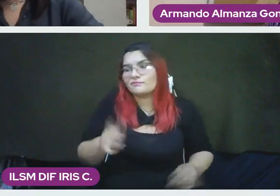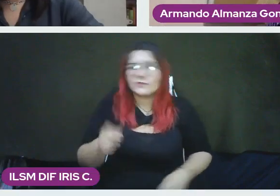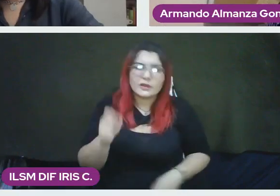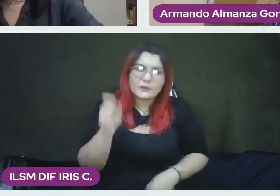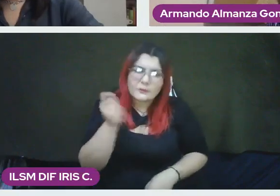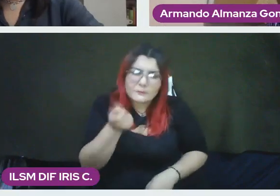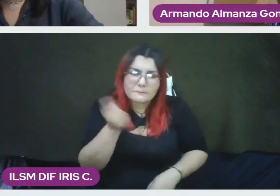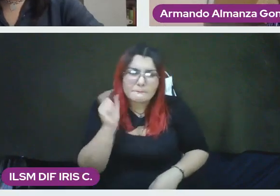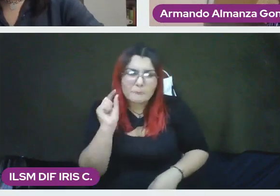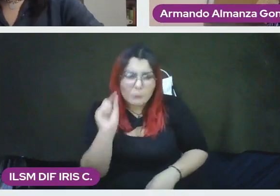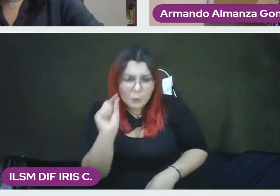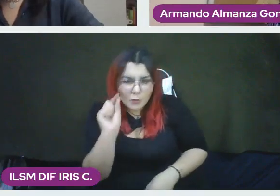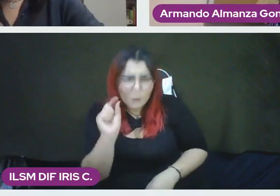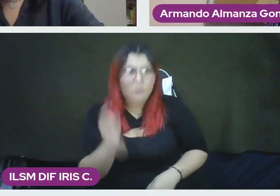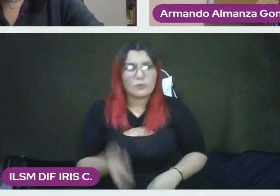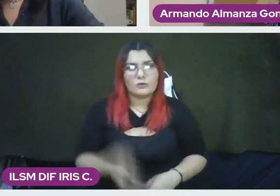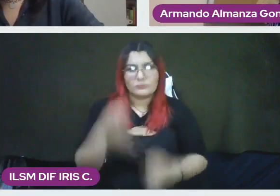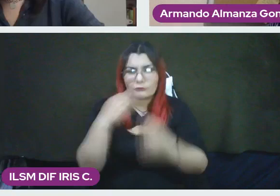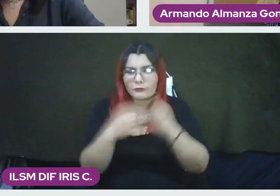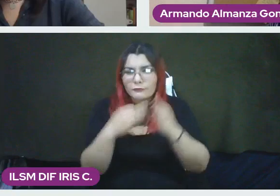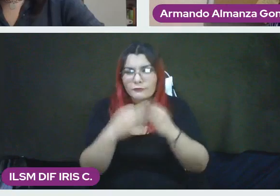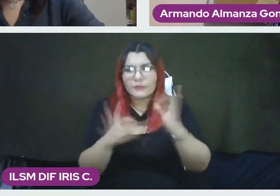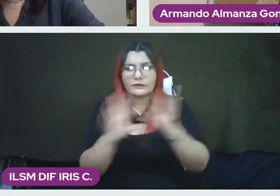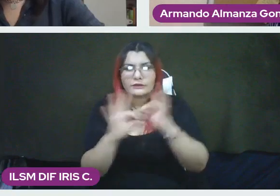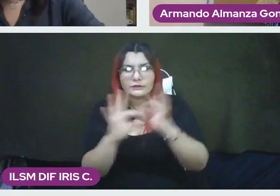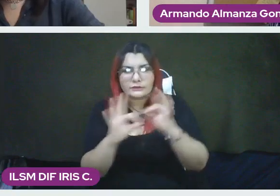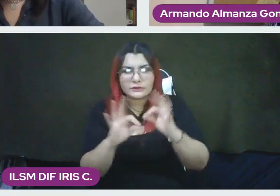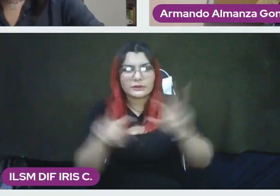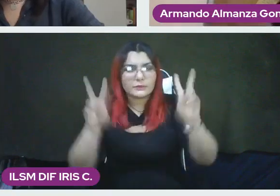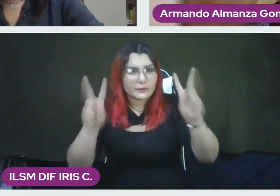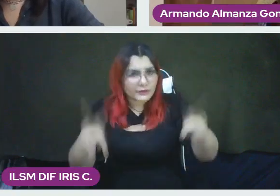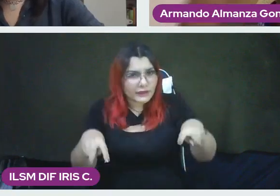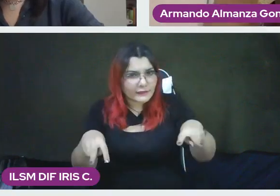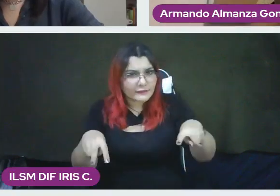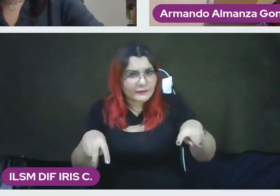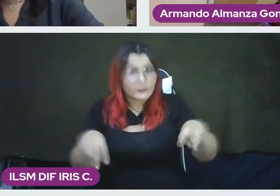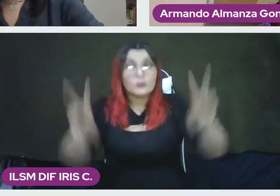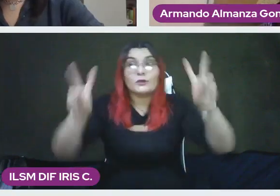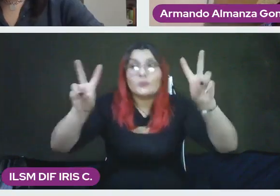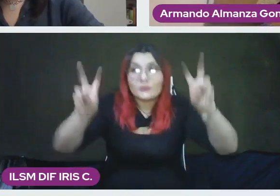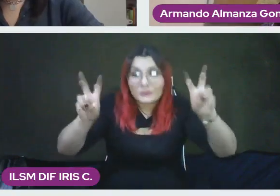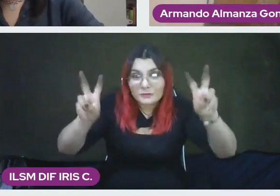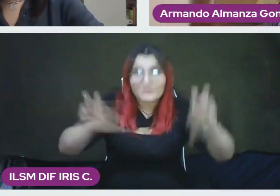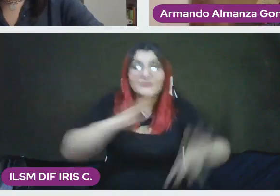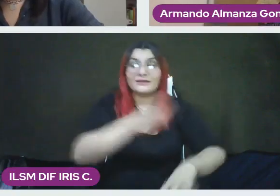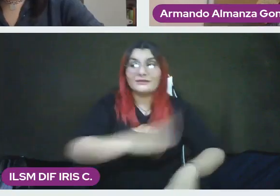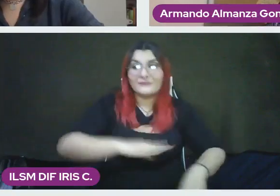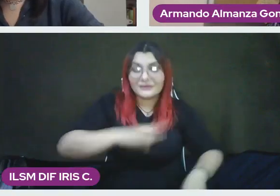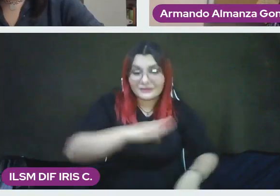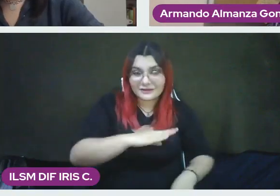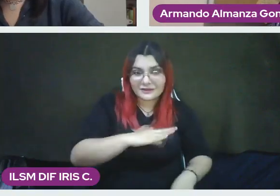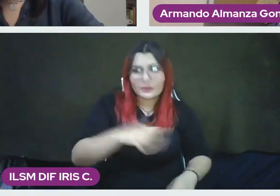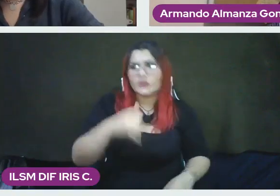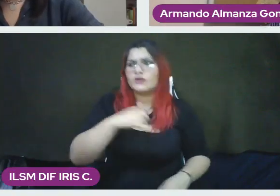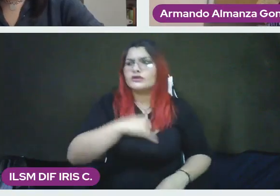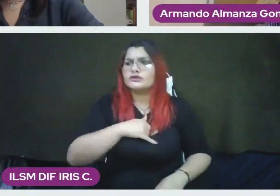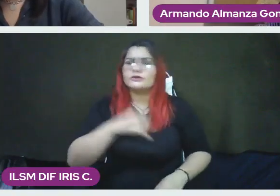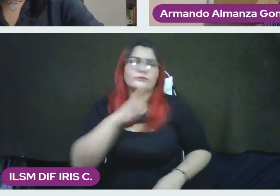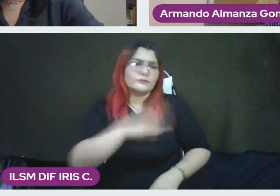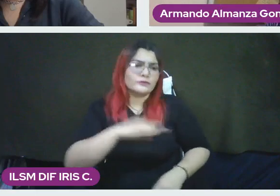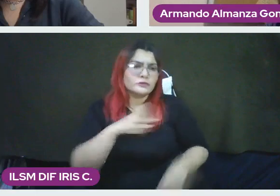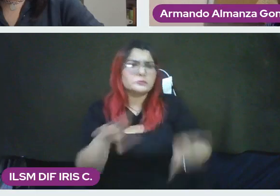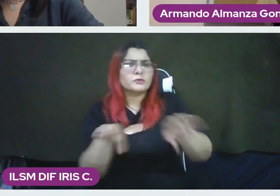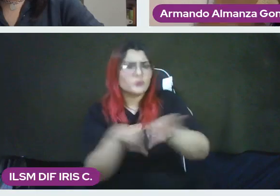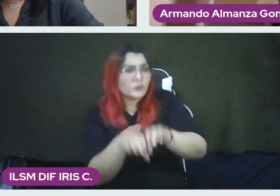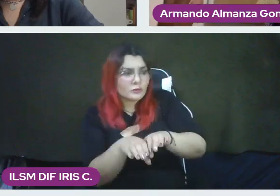me hace feliz? ¿No? ¿O qué me hace infeliz? Y aquí recuerdo el poema de